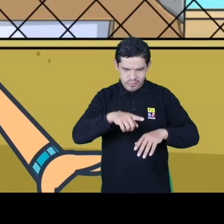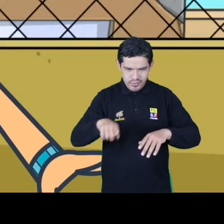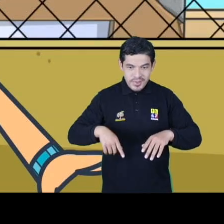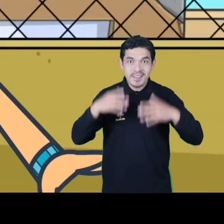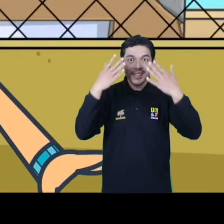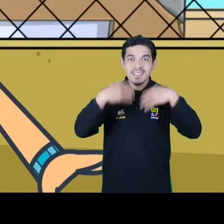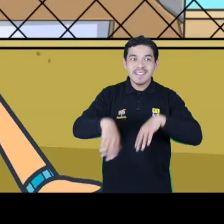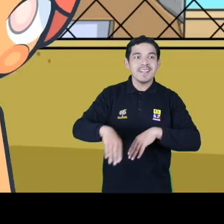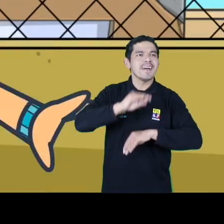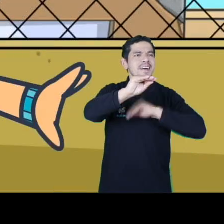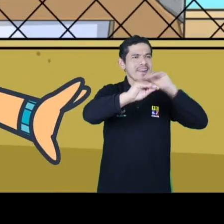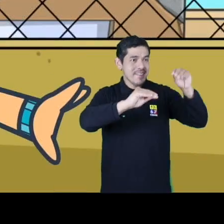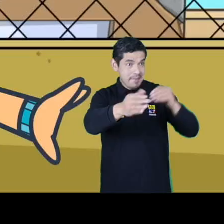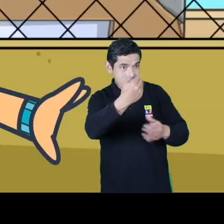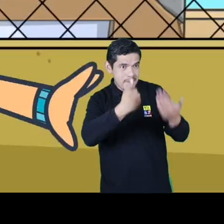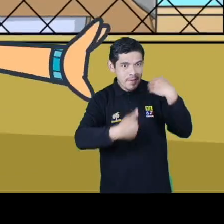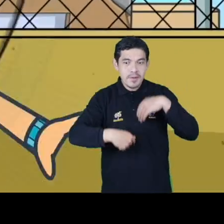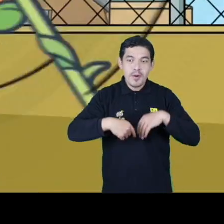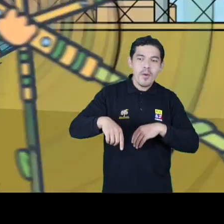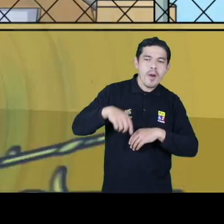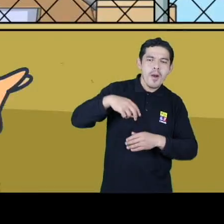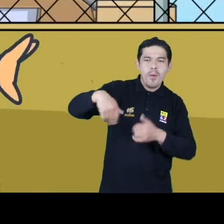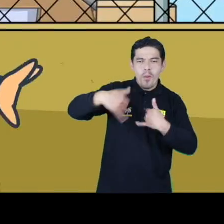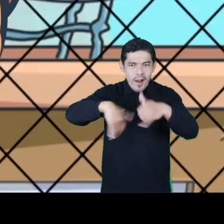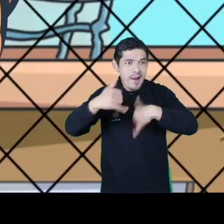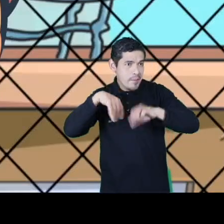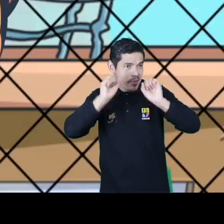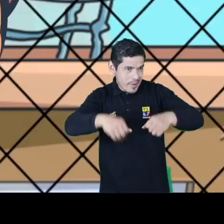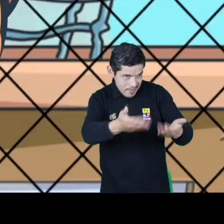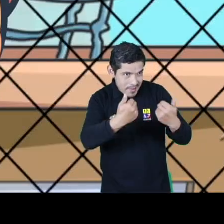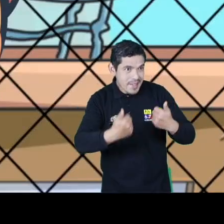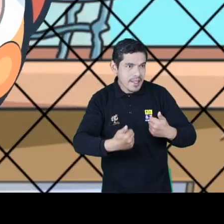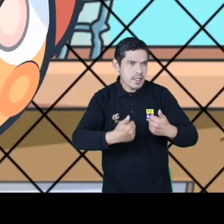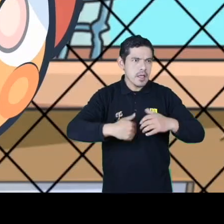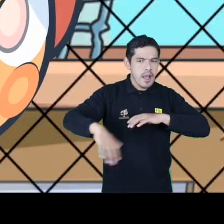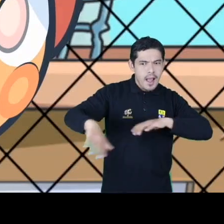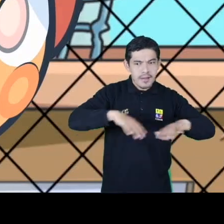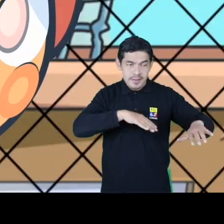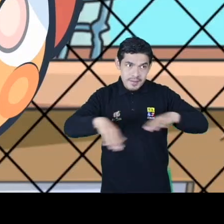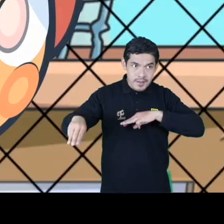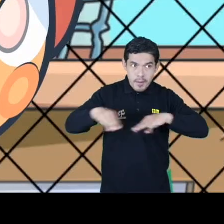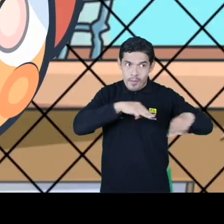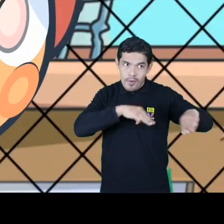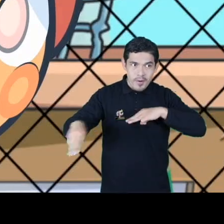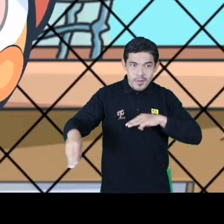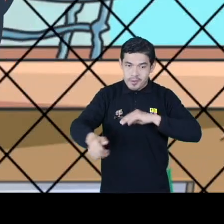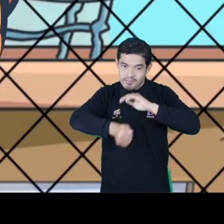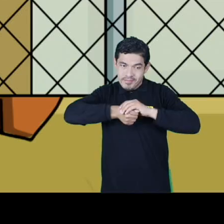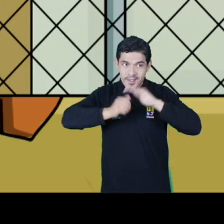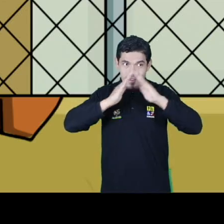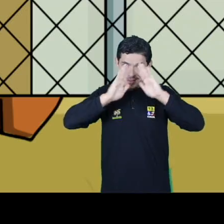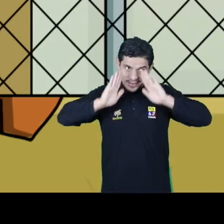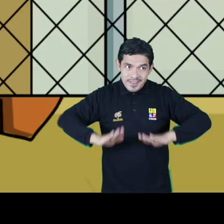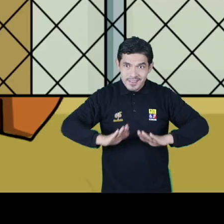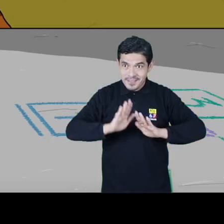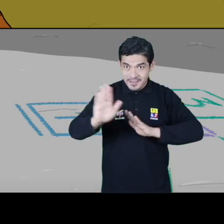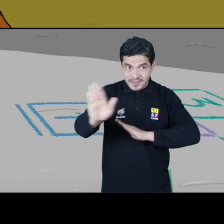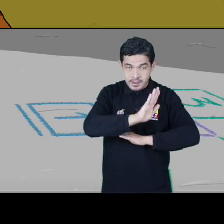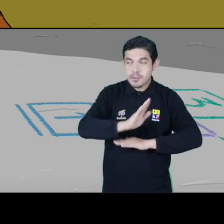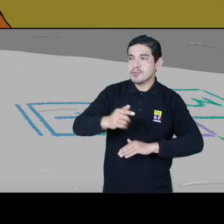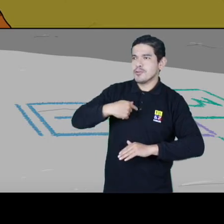¡Listo, chicos! Con esta rayuela podremos divertirnos y mantenernos en movimiento sin salir de casa. ¡Yo